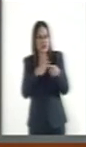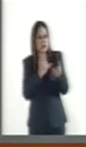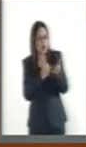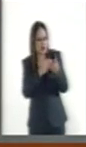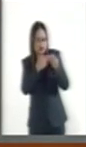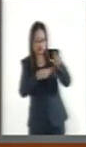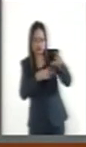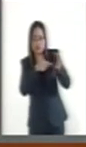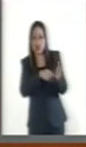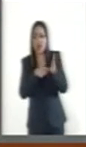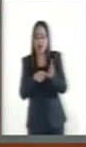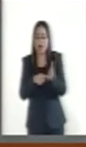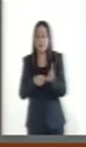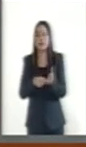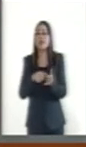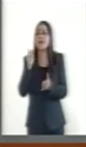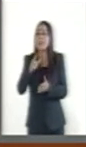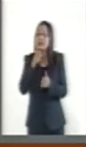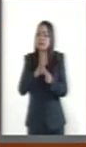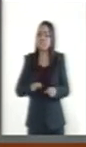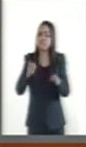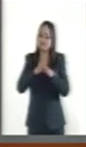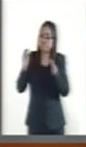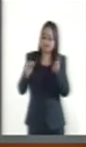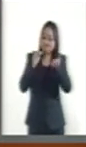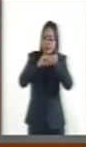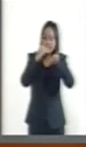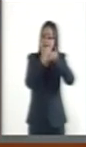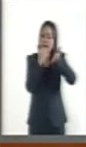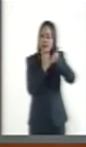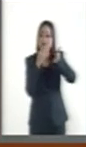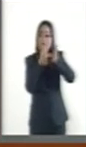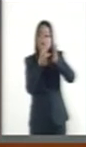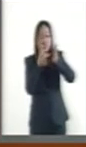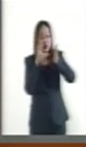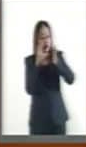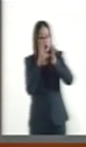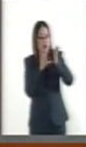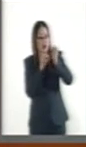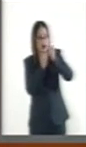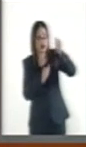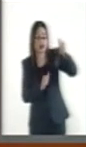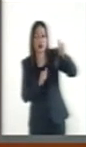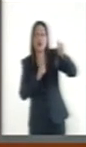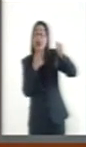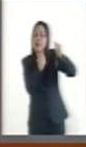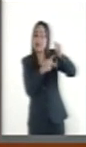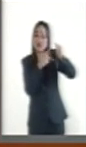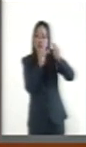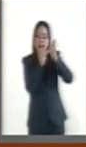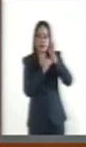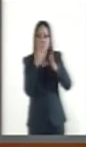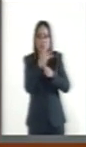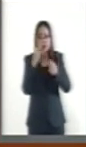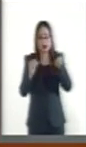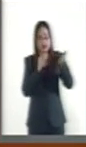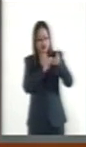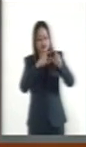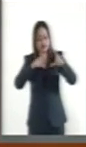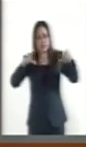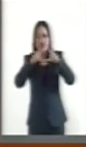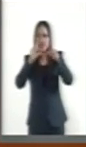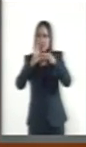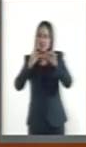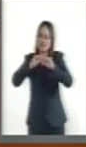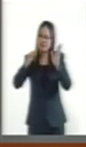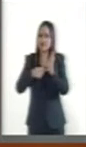todo lo anterior, se propone adicionar un párrafo al artículo 4 constitucional en el que se establezca que toda